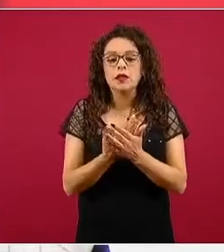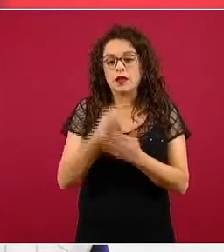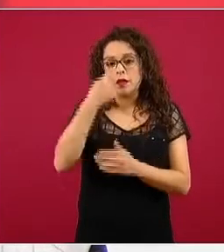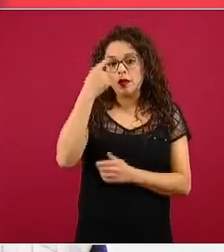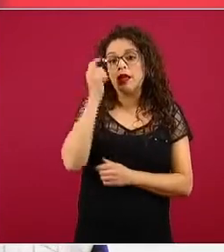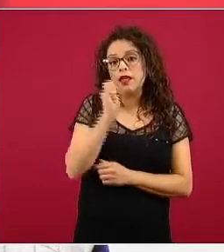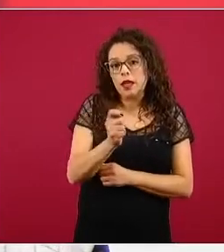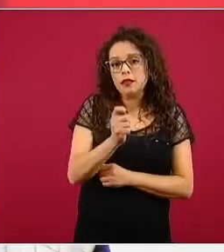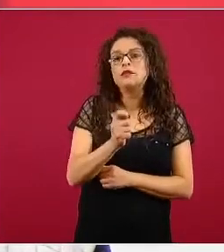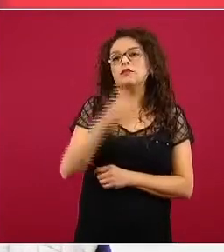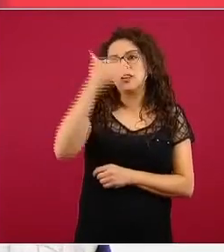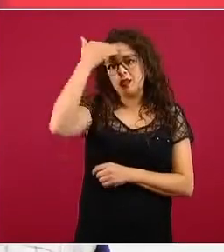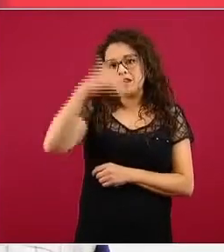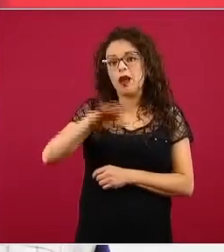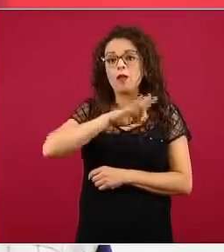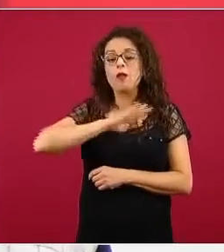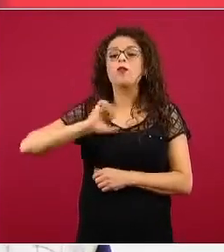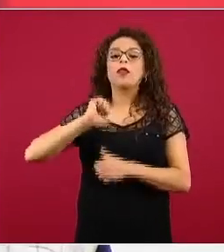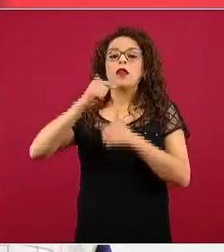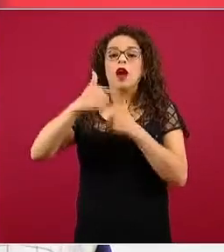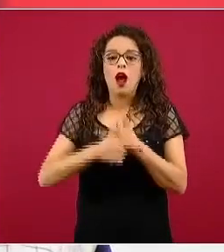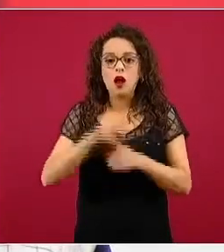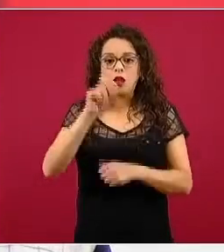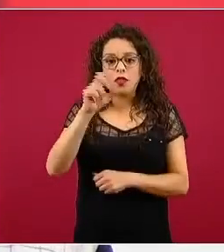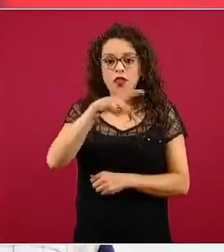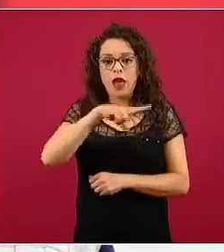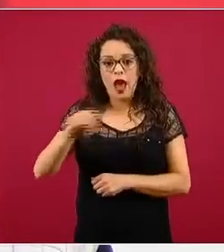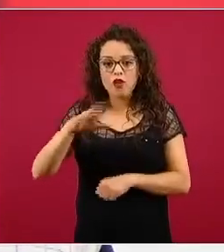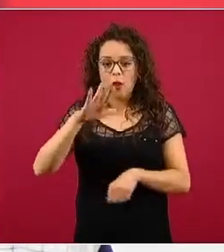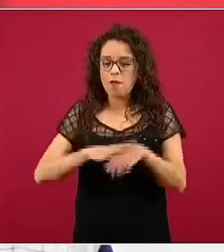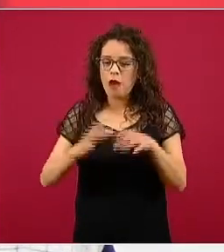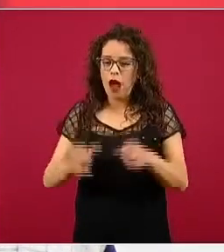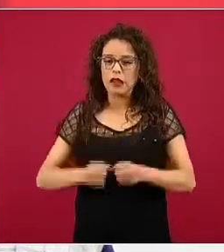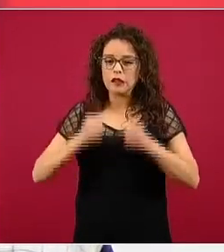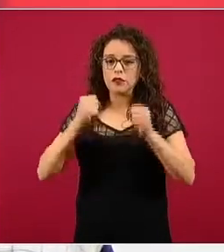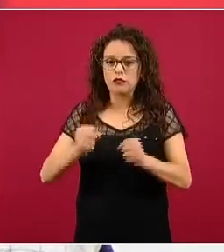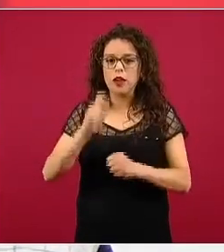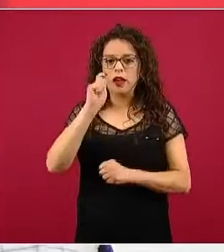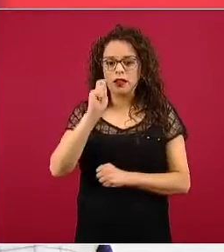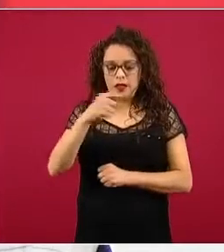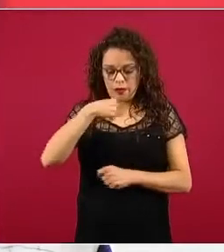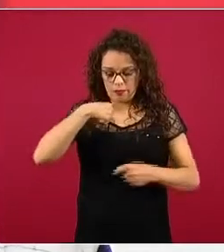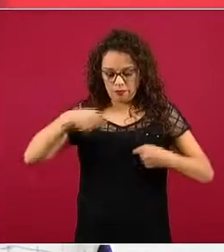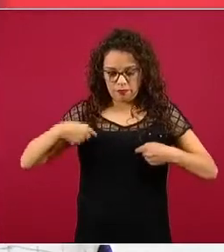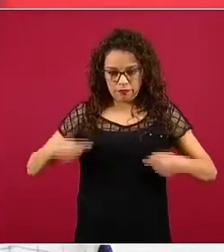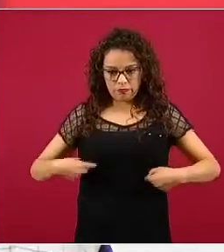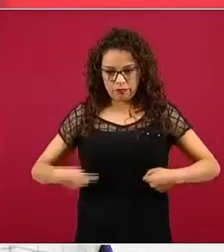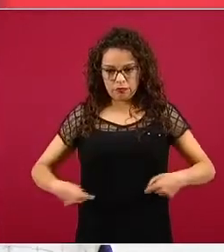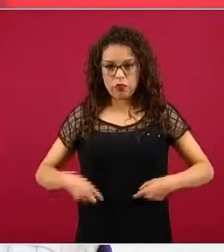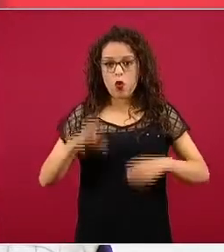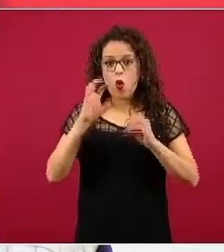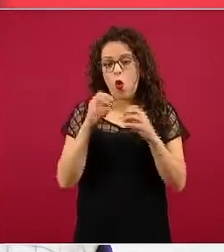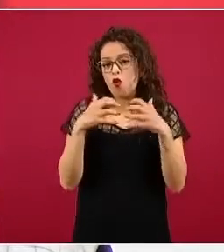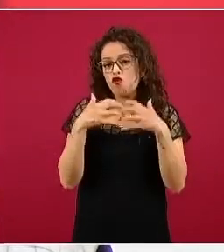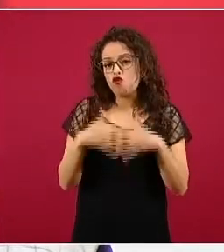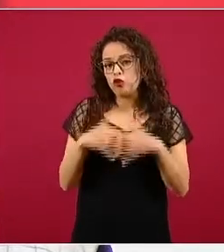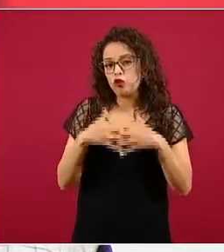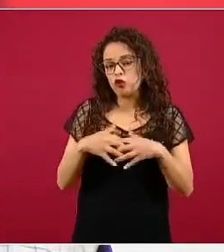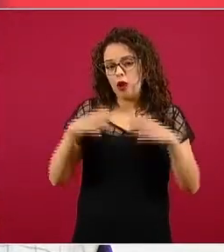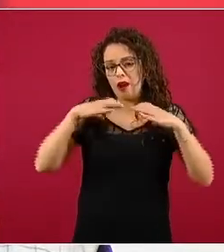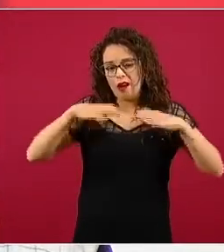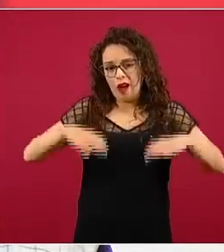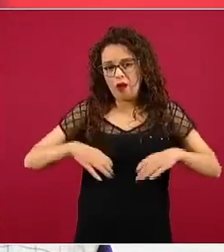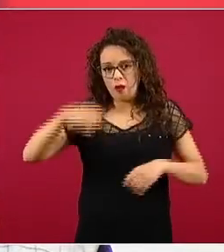daño a órganos específicos y a funciones específicas del organismo. En función de este